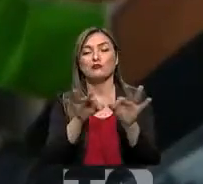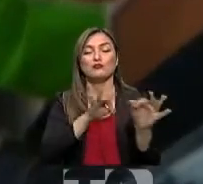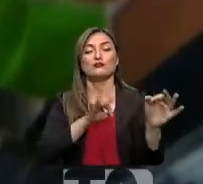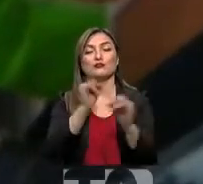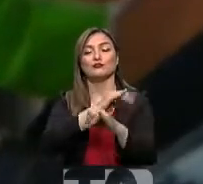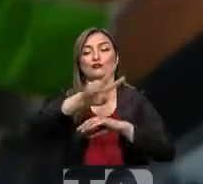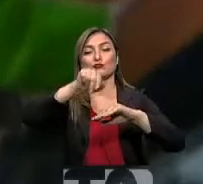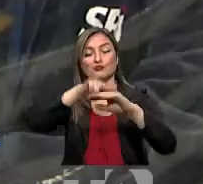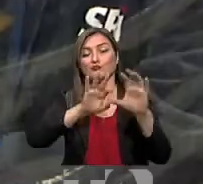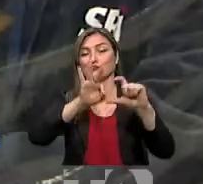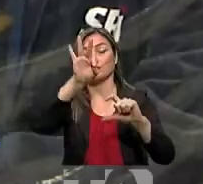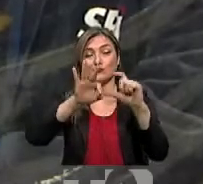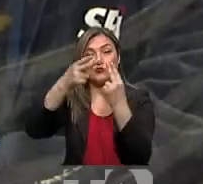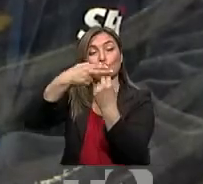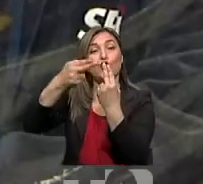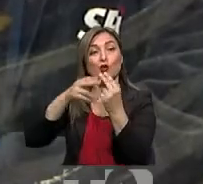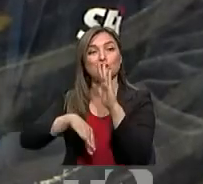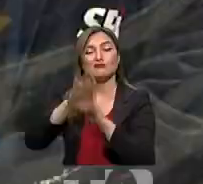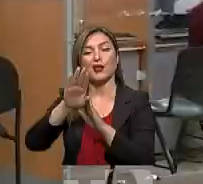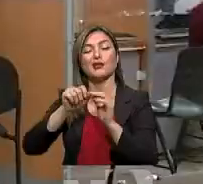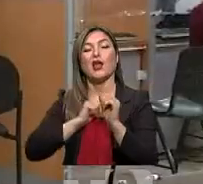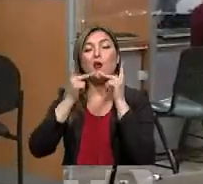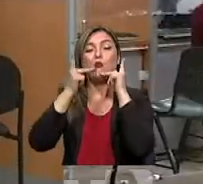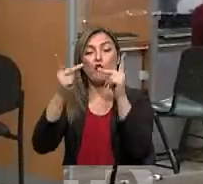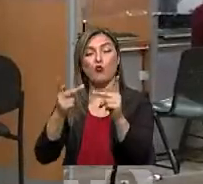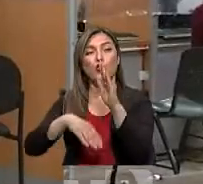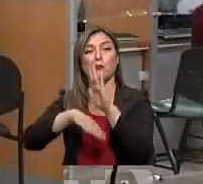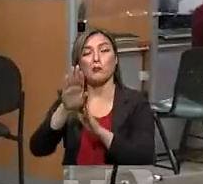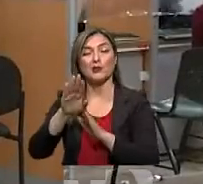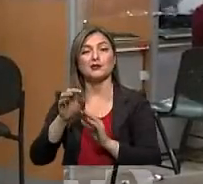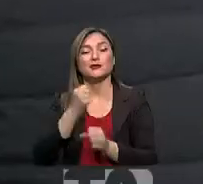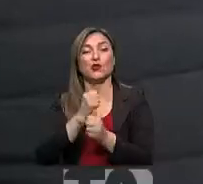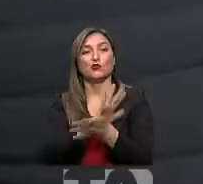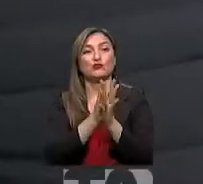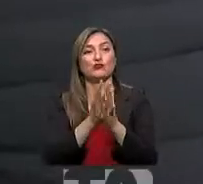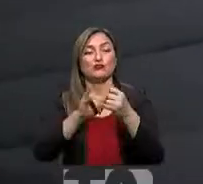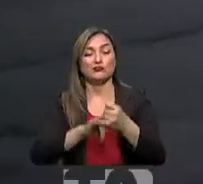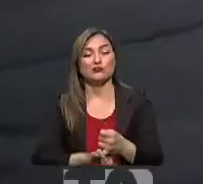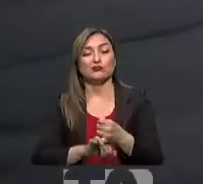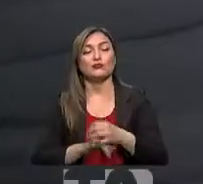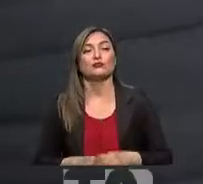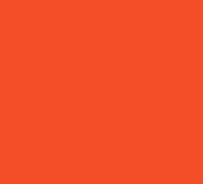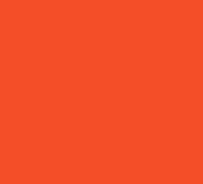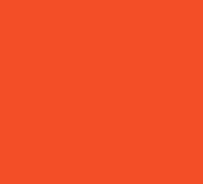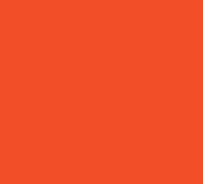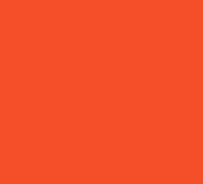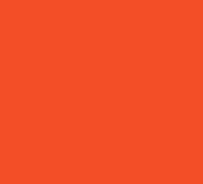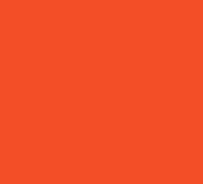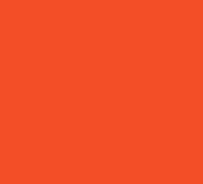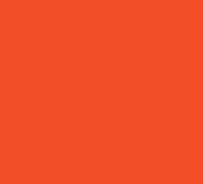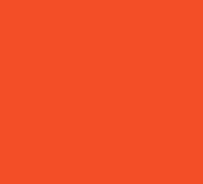desempleo sería mayor debido a la dependencia del sector público. En Quito, María Gracia Acosta, 24 horas.